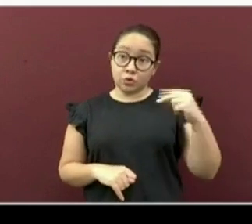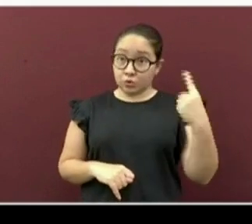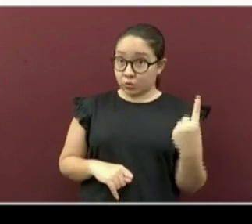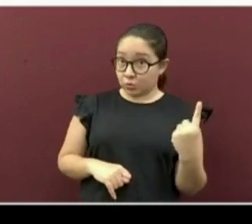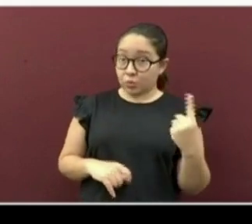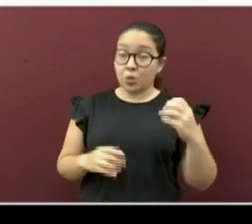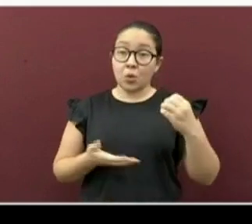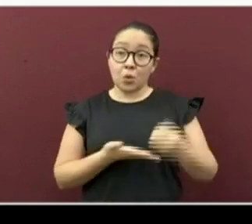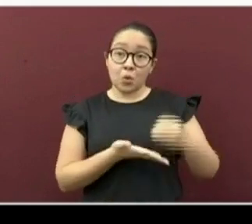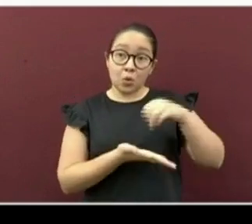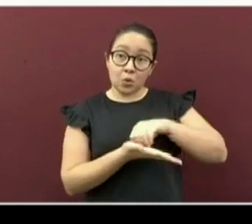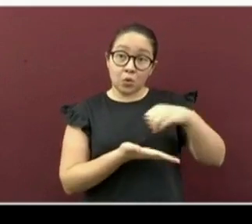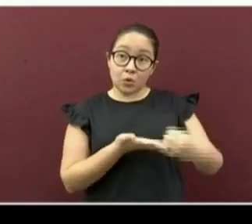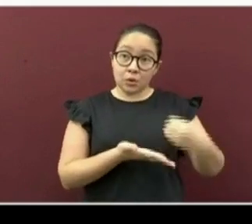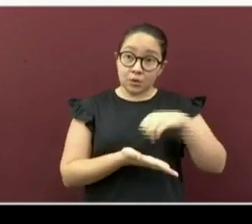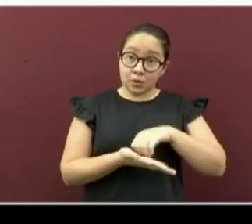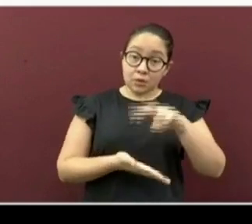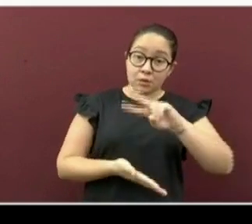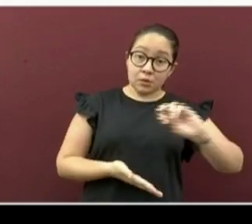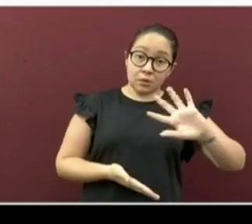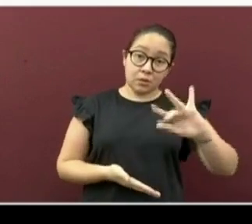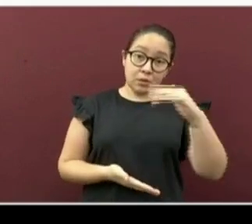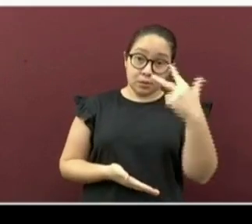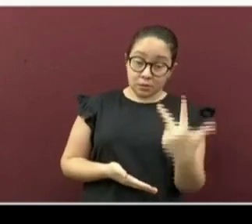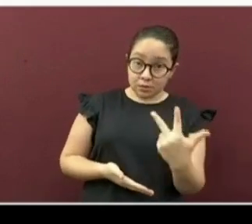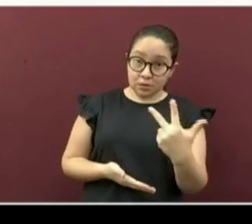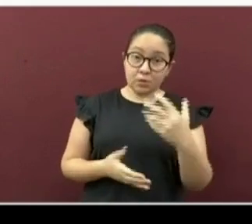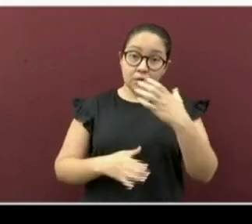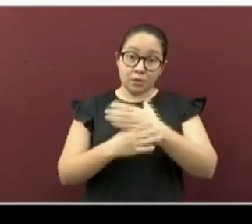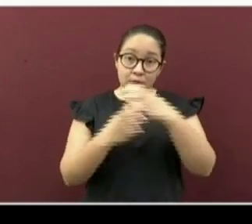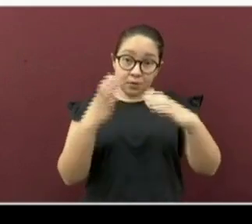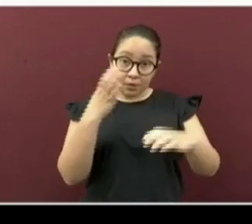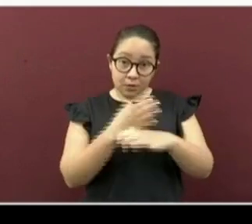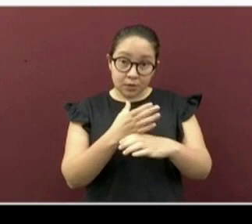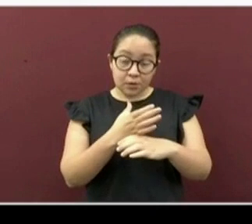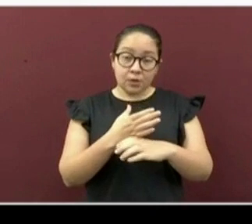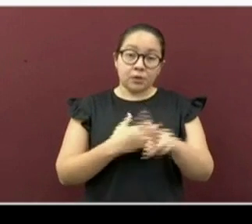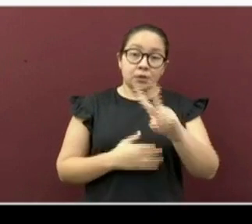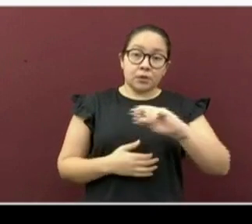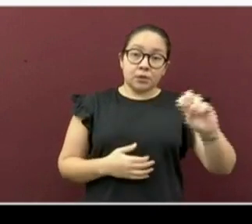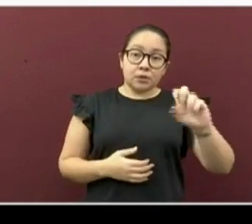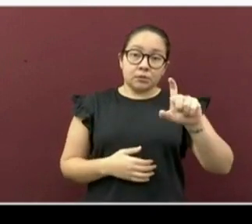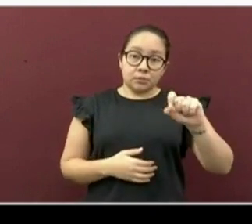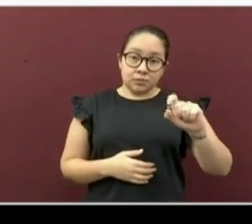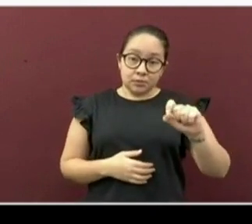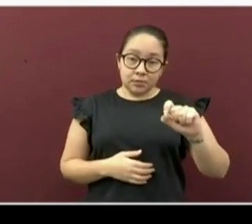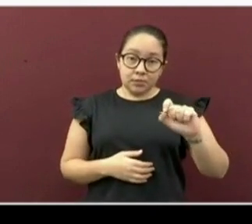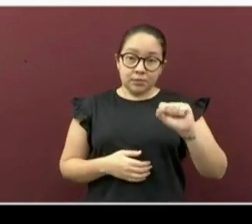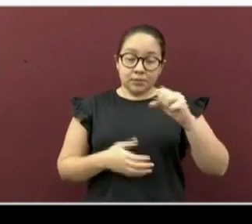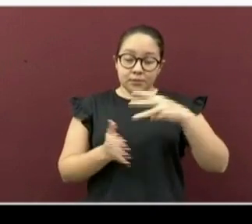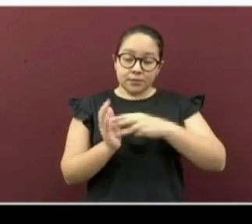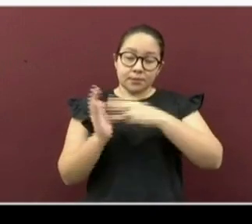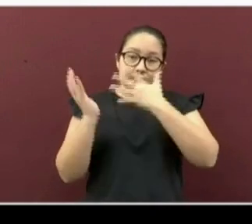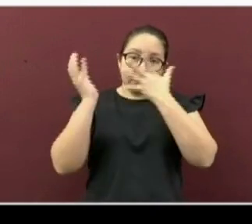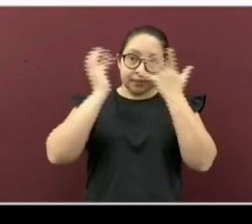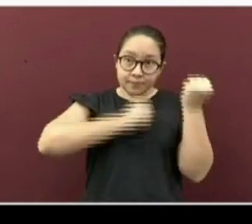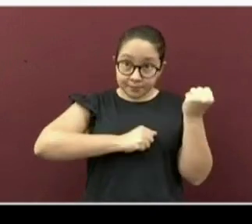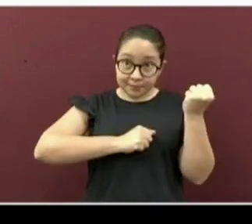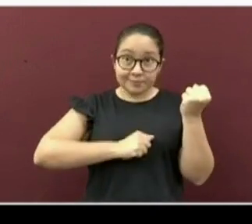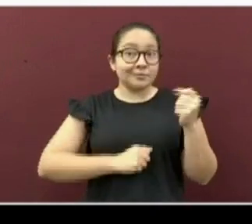281, Orizaba, 258, Cozamaloapan, 220, Martínez de la